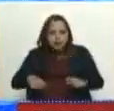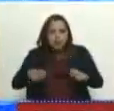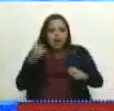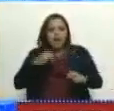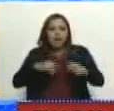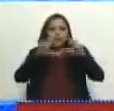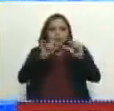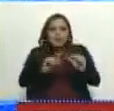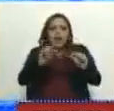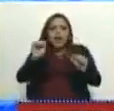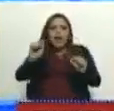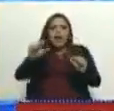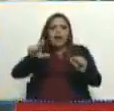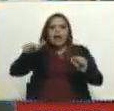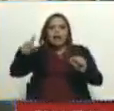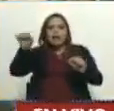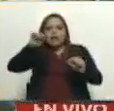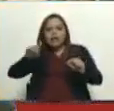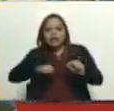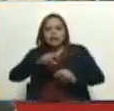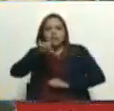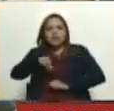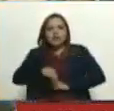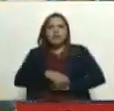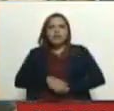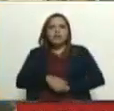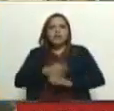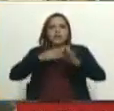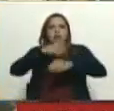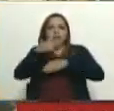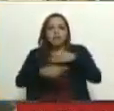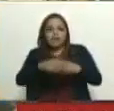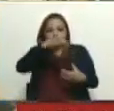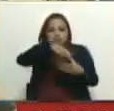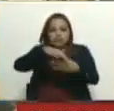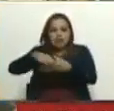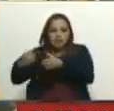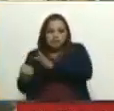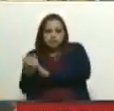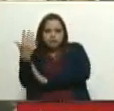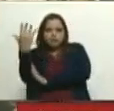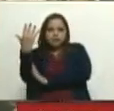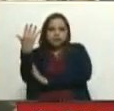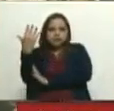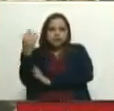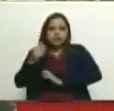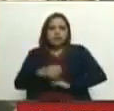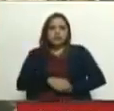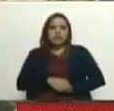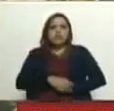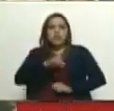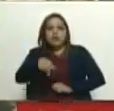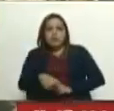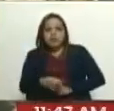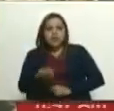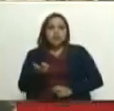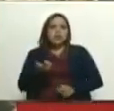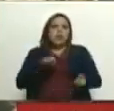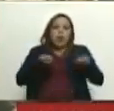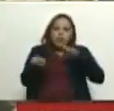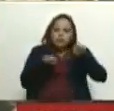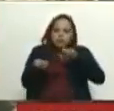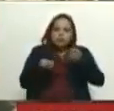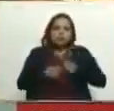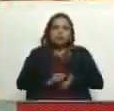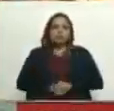microalgas, todo lo que tiene que ver con los programas de reforestación, la vigilancia y control.